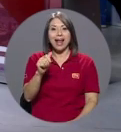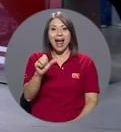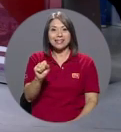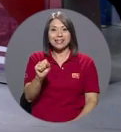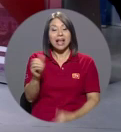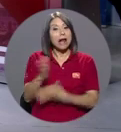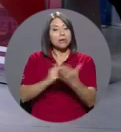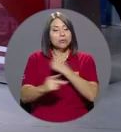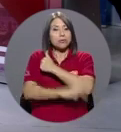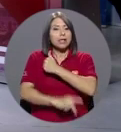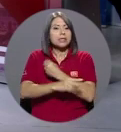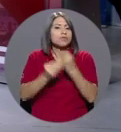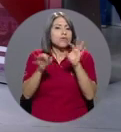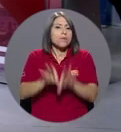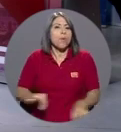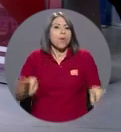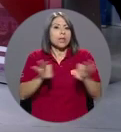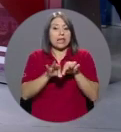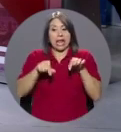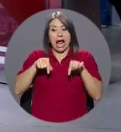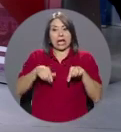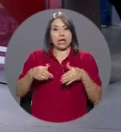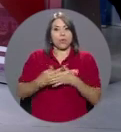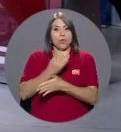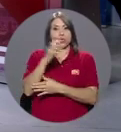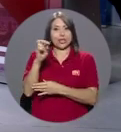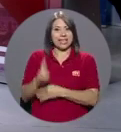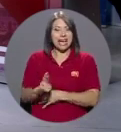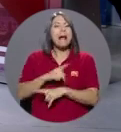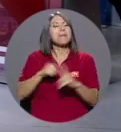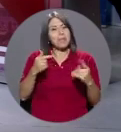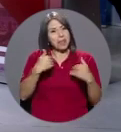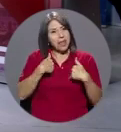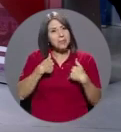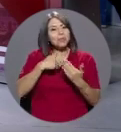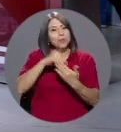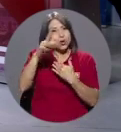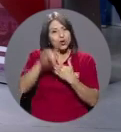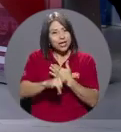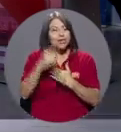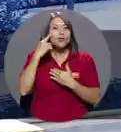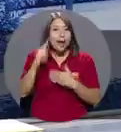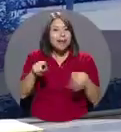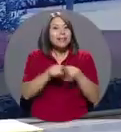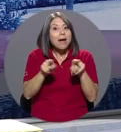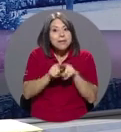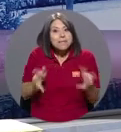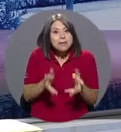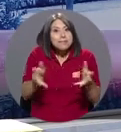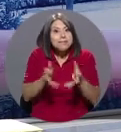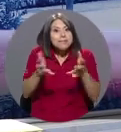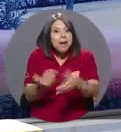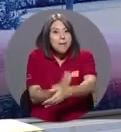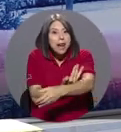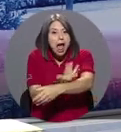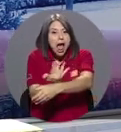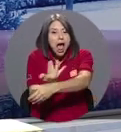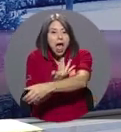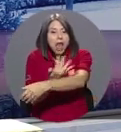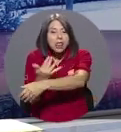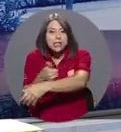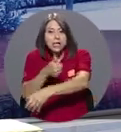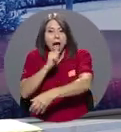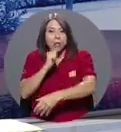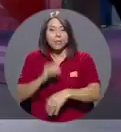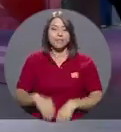muy importante, y en Costa Rica es muy incipiente, pero sí hay algunos proyectos también para hacer cultivo de plantas, ¿verdad? Acuáticas.